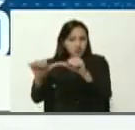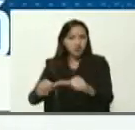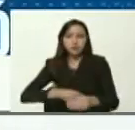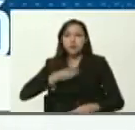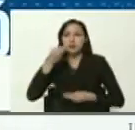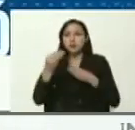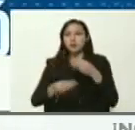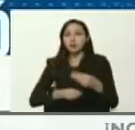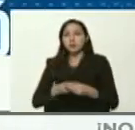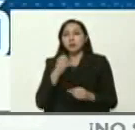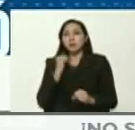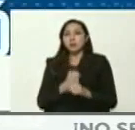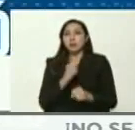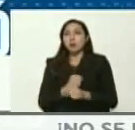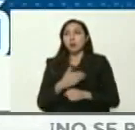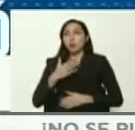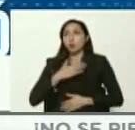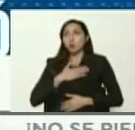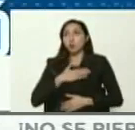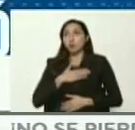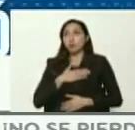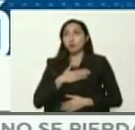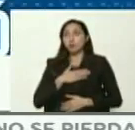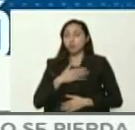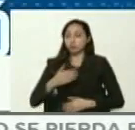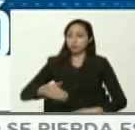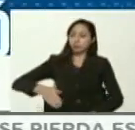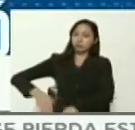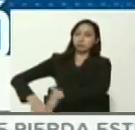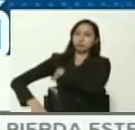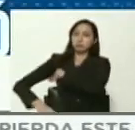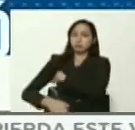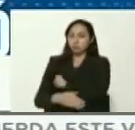haciendo las cosas, mira, yo me la paso así, con mi libraco,